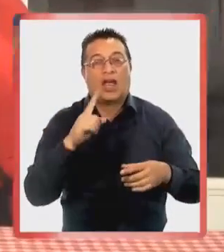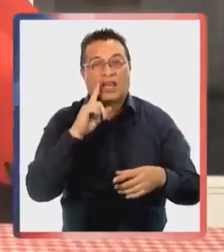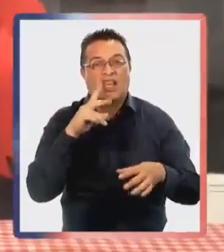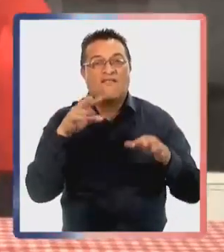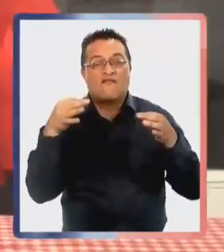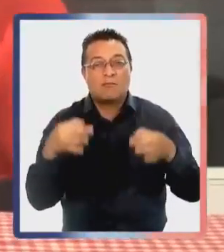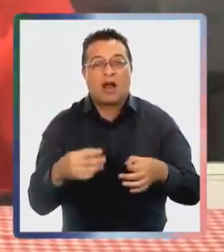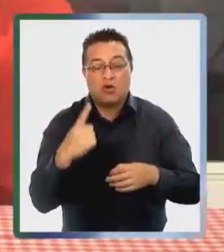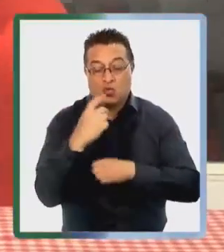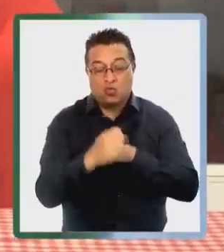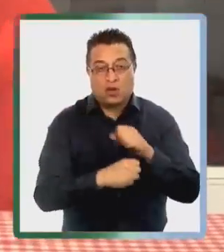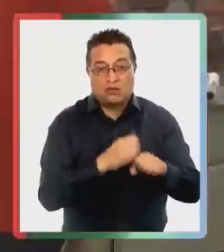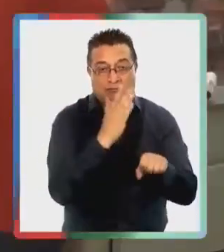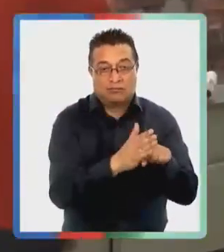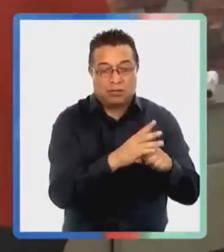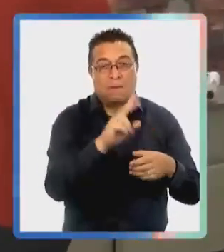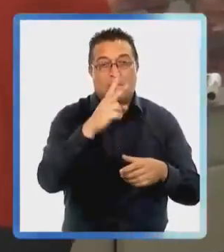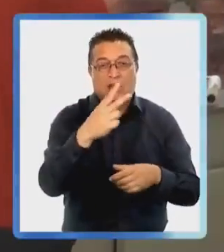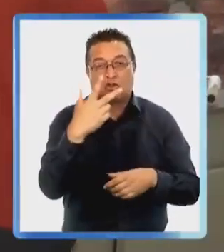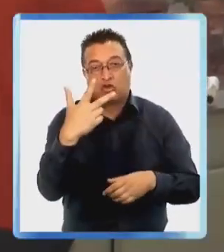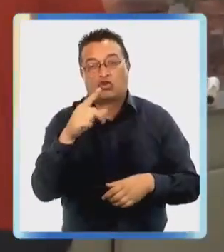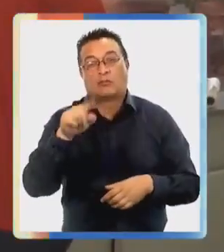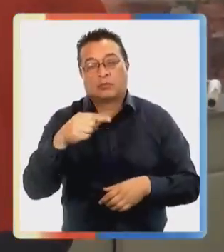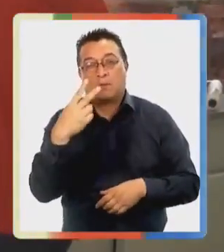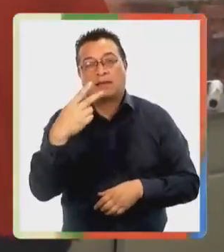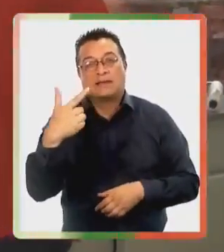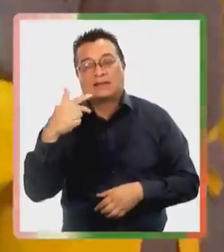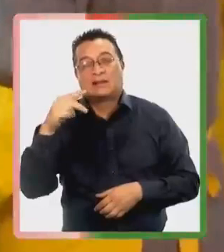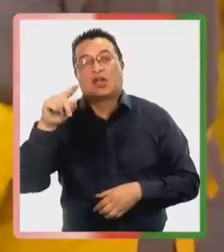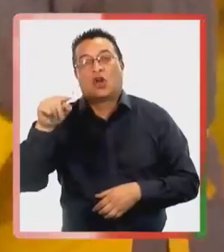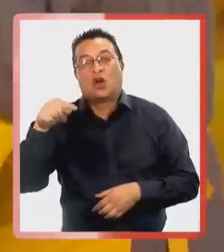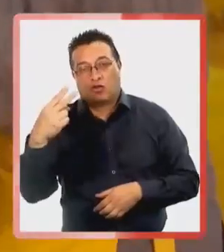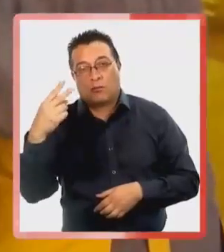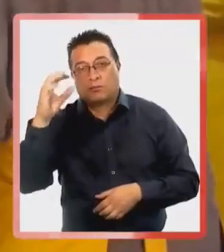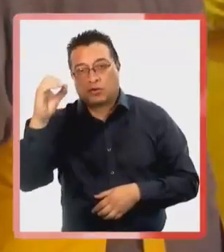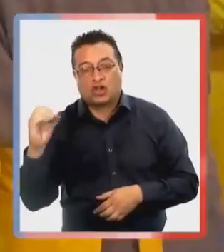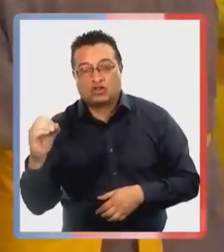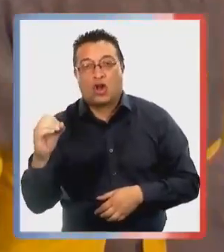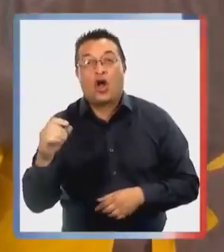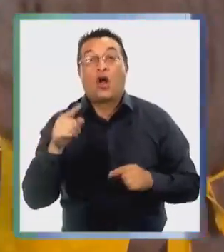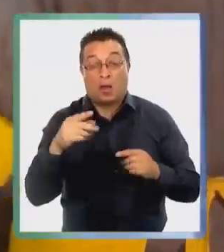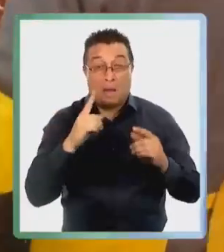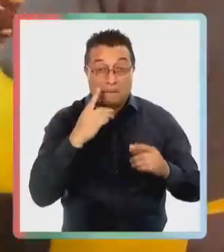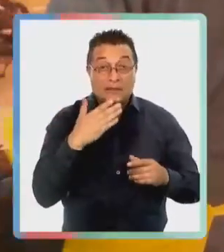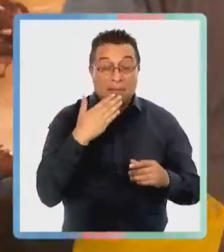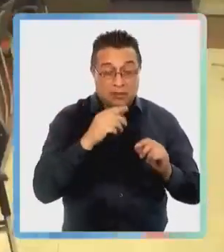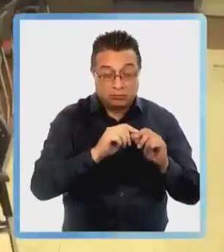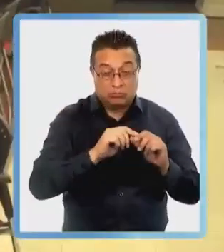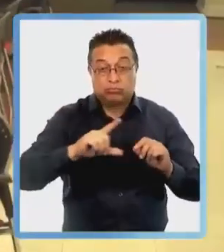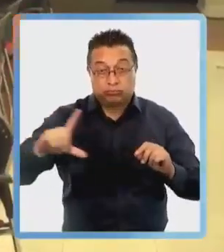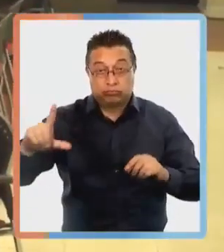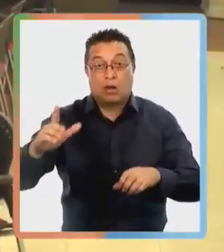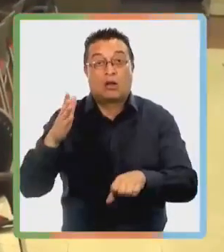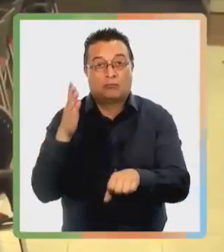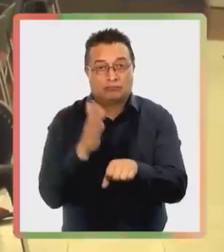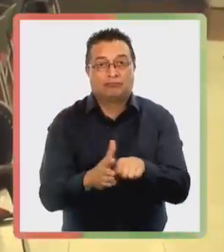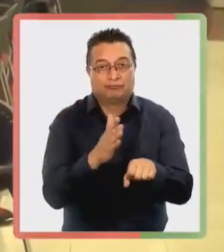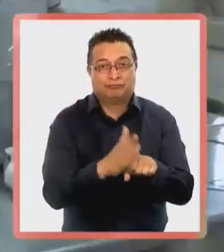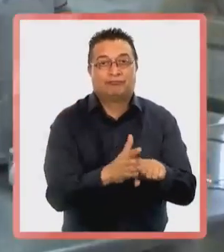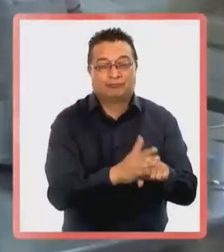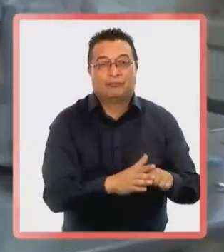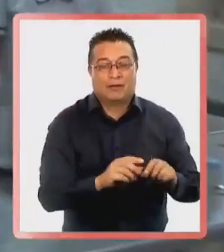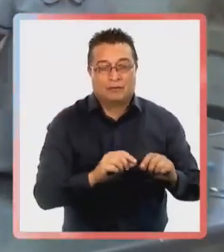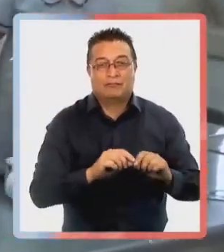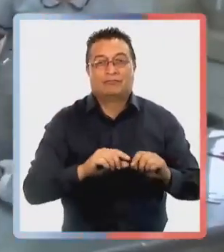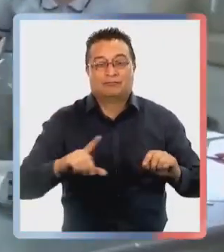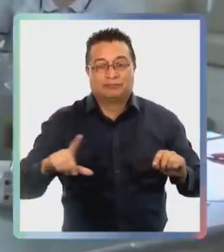28 a 27,3%. No obstante, se observa también un aumento de la desocupación, lo que da cuenta de que hay más personas